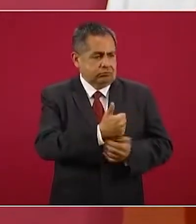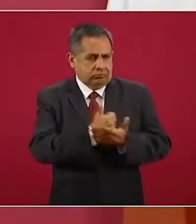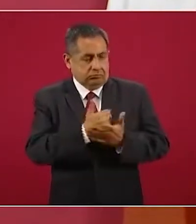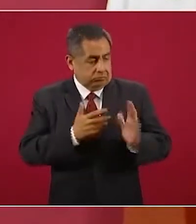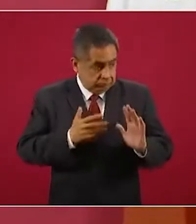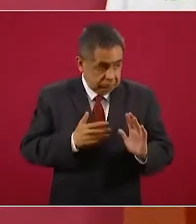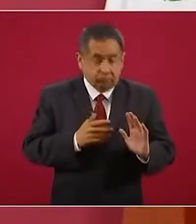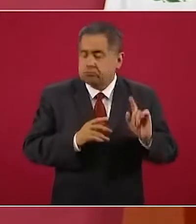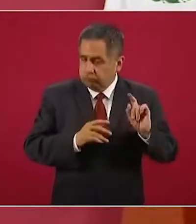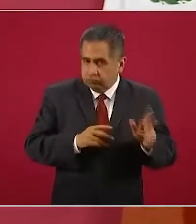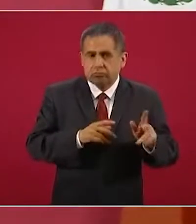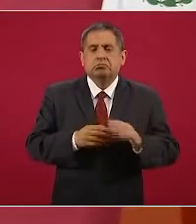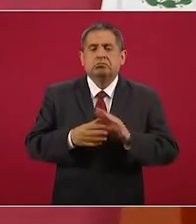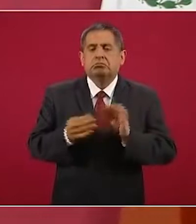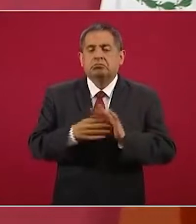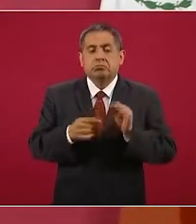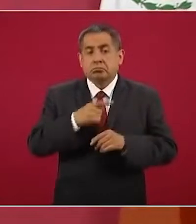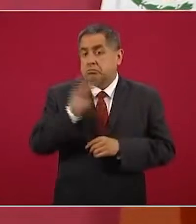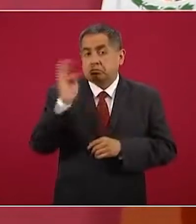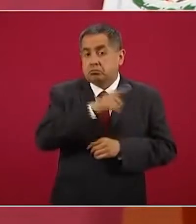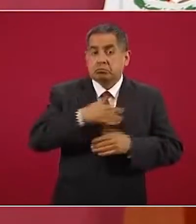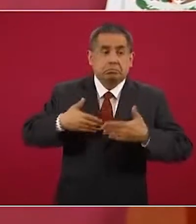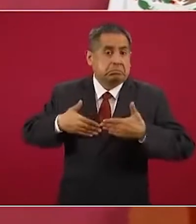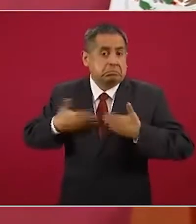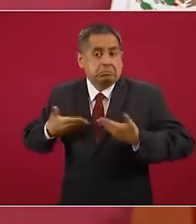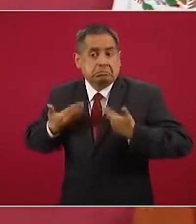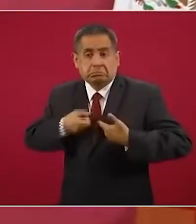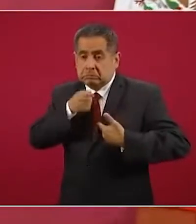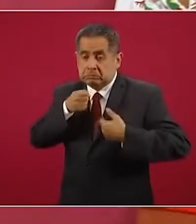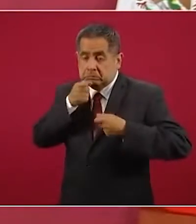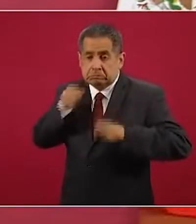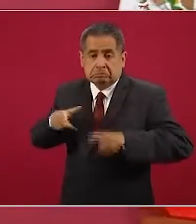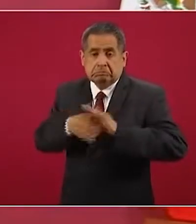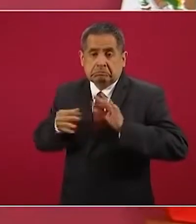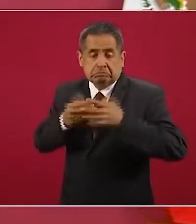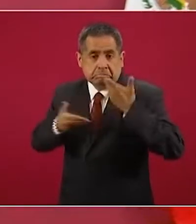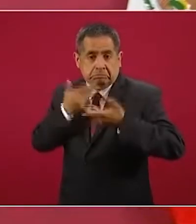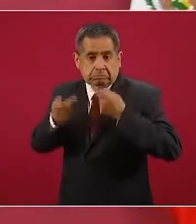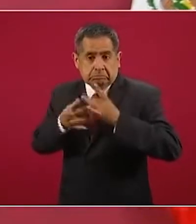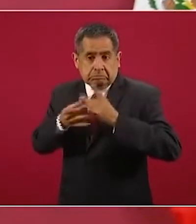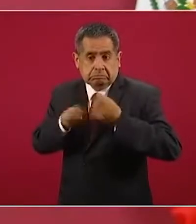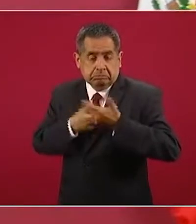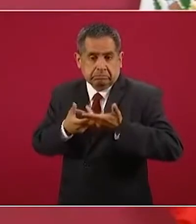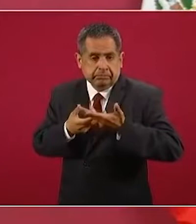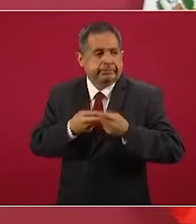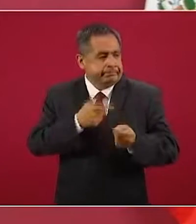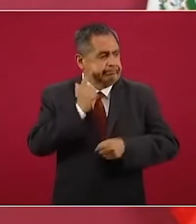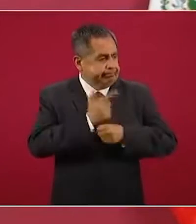a saber más y a recuperar bienes. También